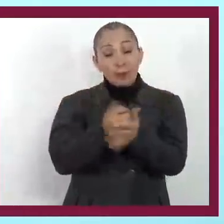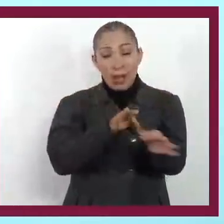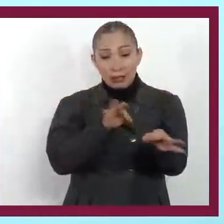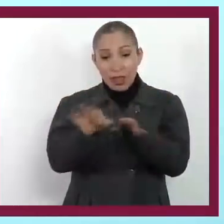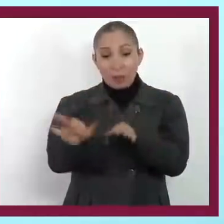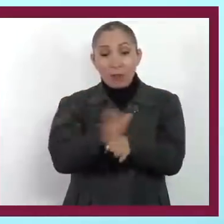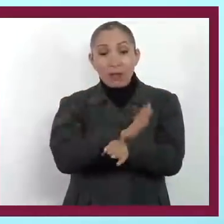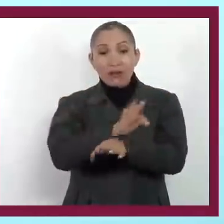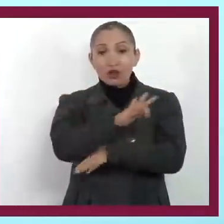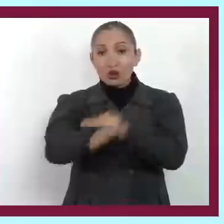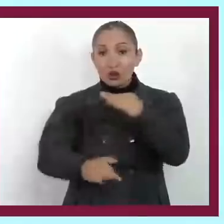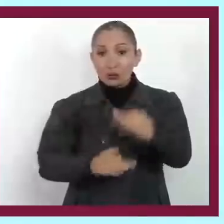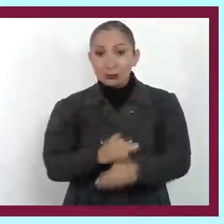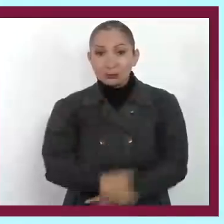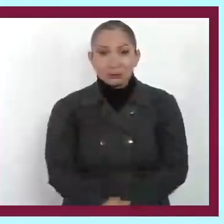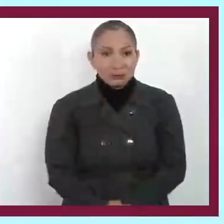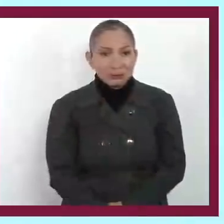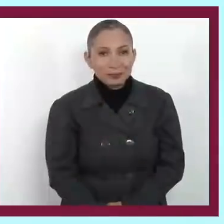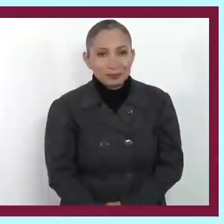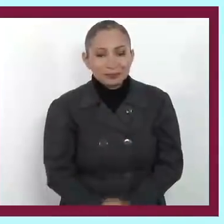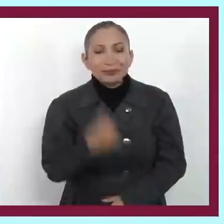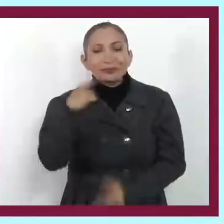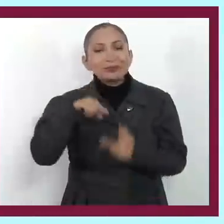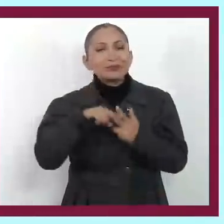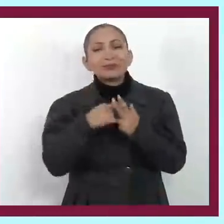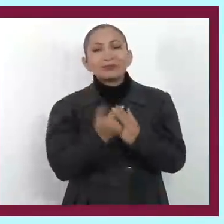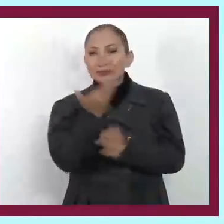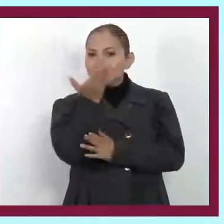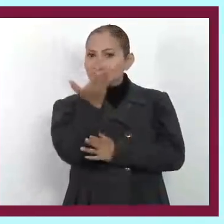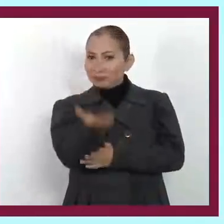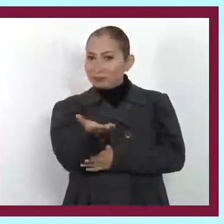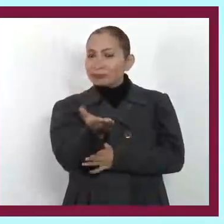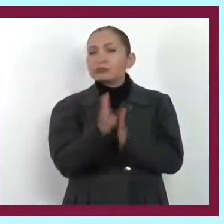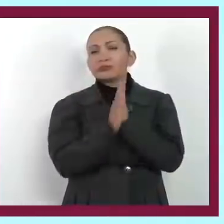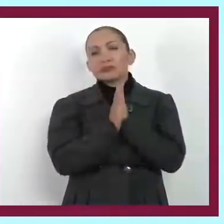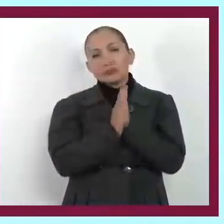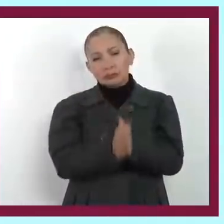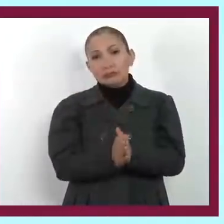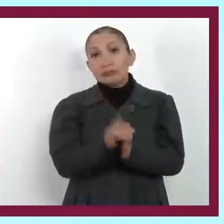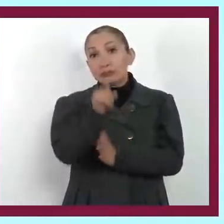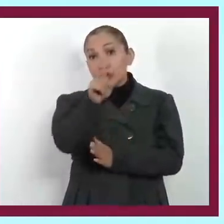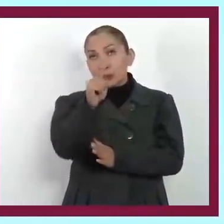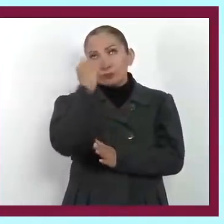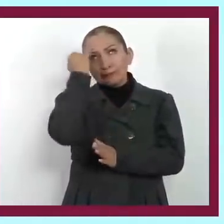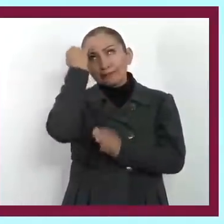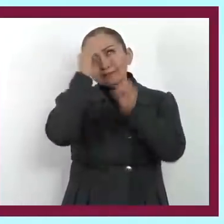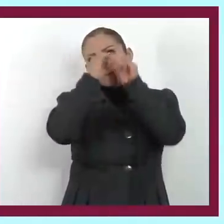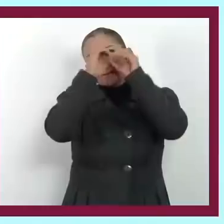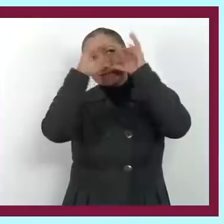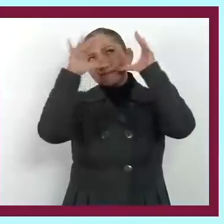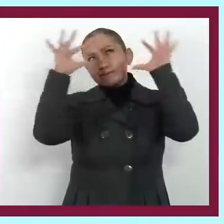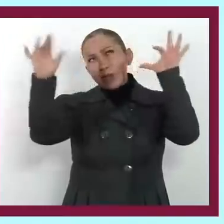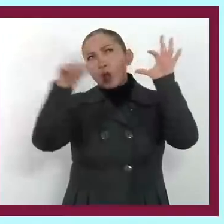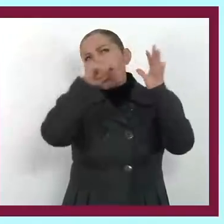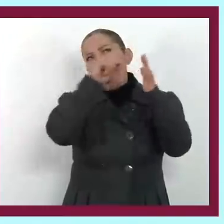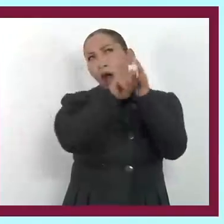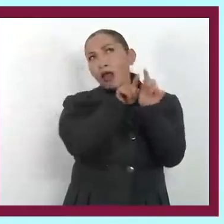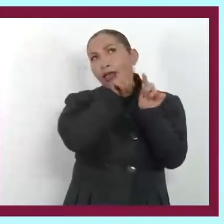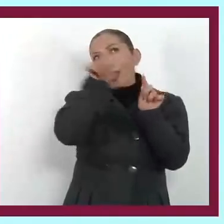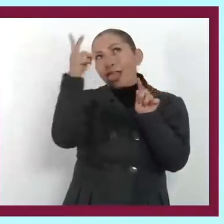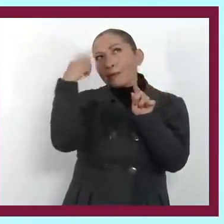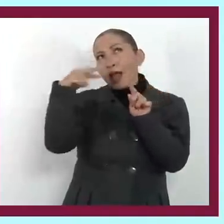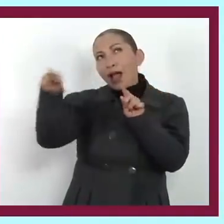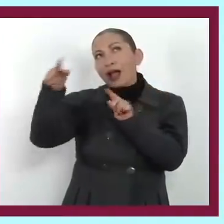por el bien común. Para iniciar, les pedimos que, por favor, con su imaginación, se ubiquen geográficamente